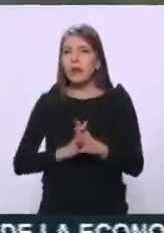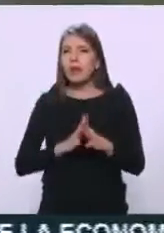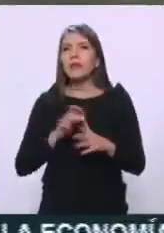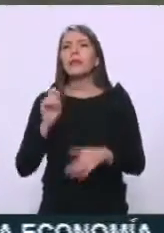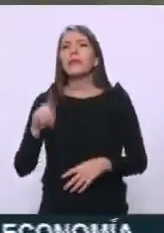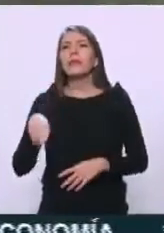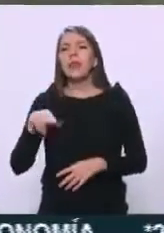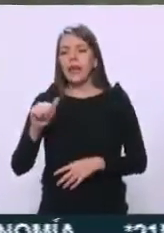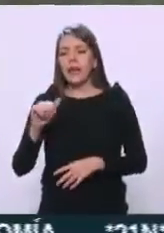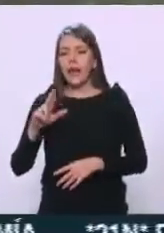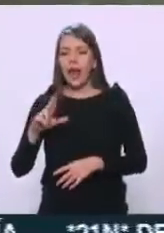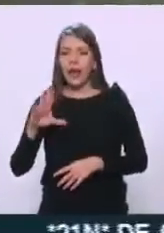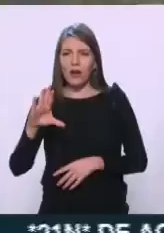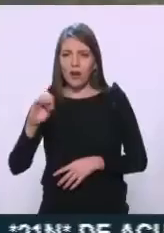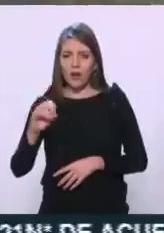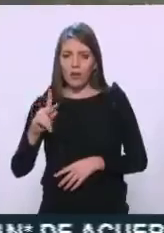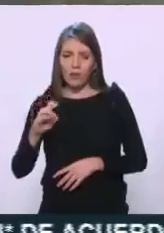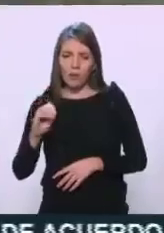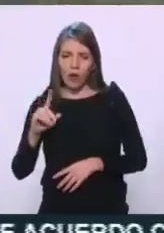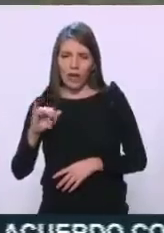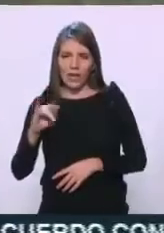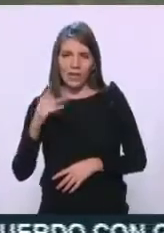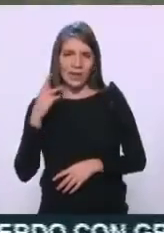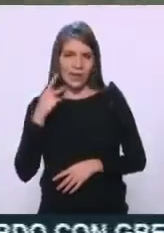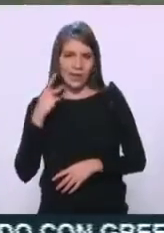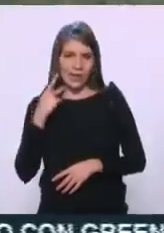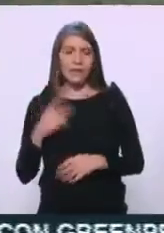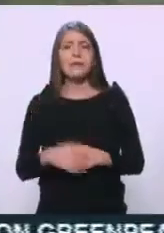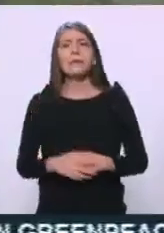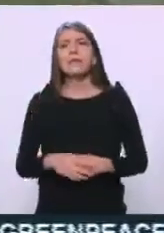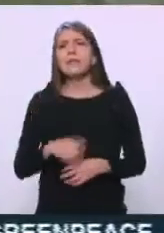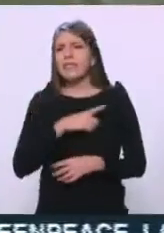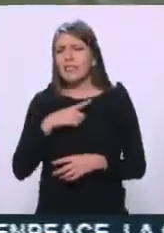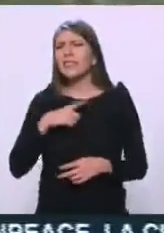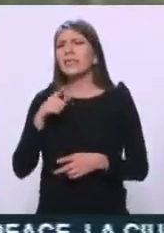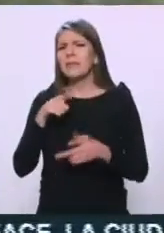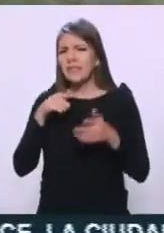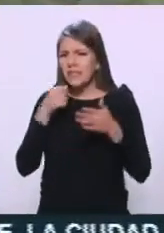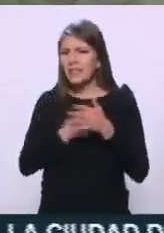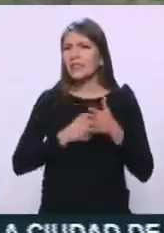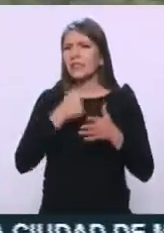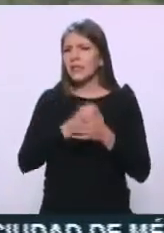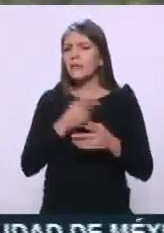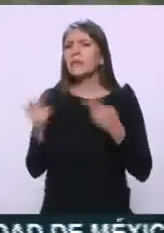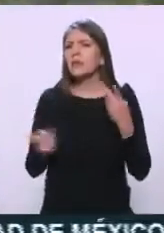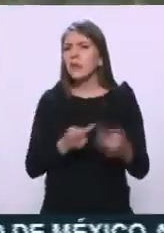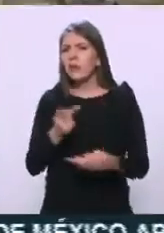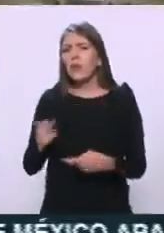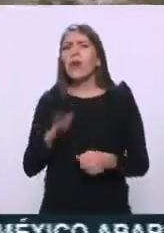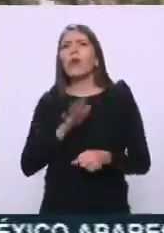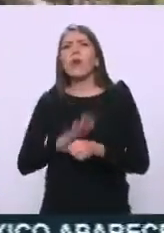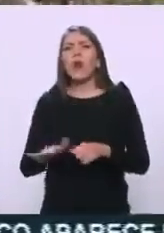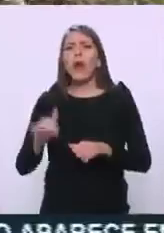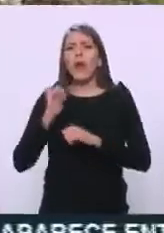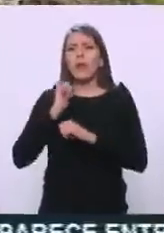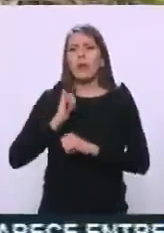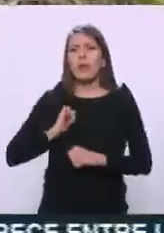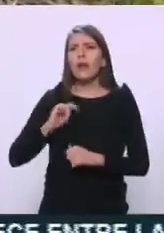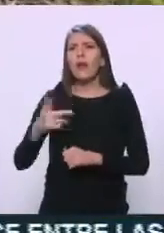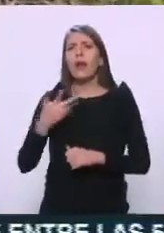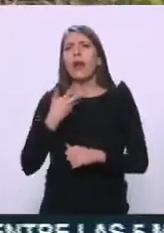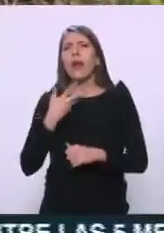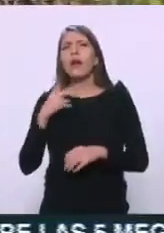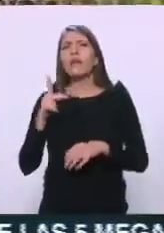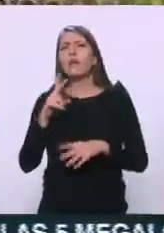la narcopolítica. Habrá que insistir con algunas preguntas. ¿Qué autoridades son cómplices por omisión o acción del